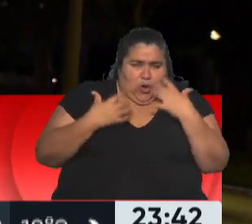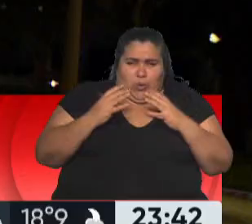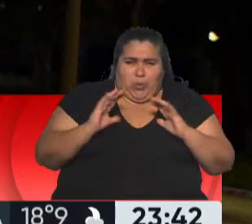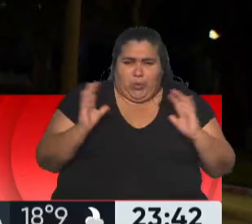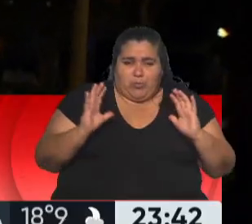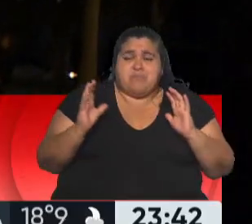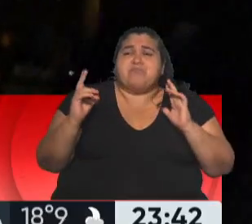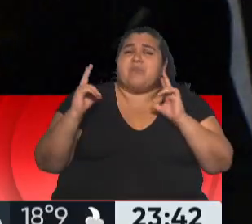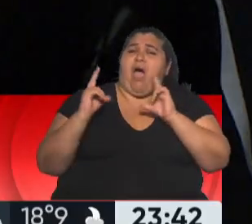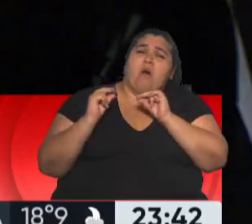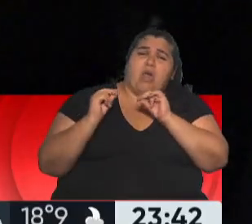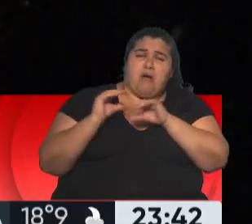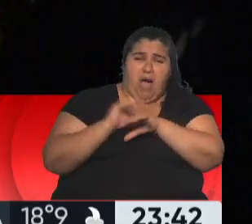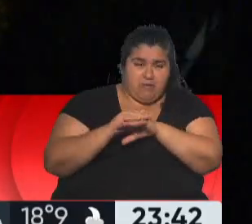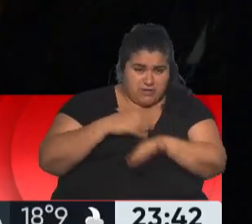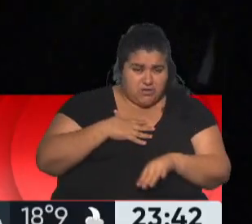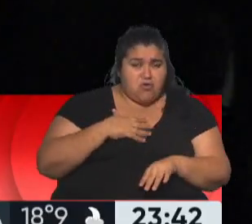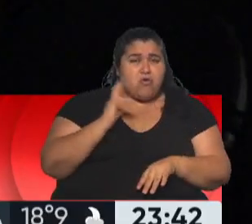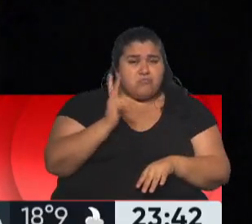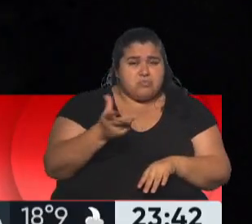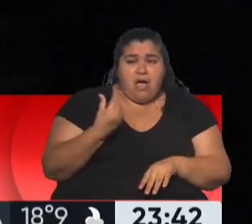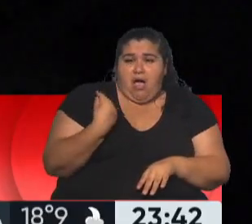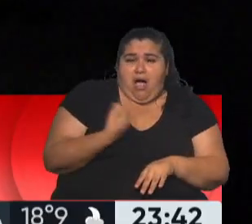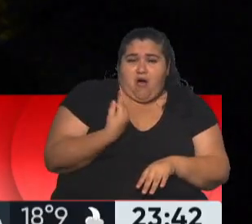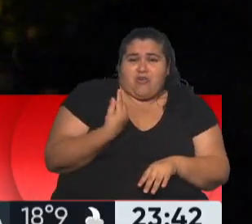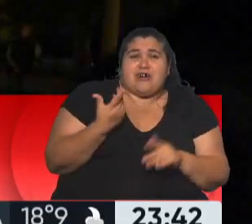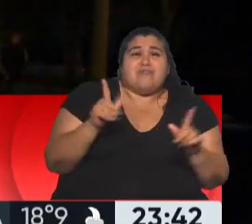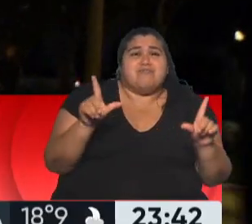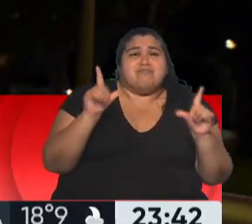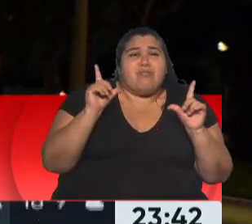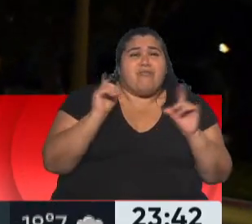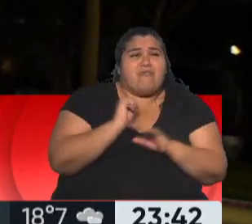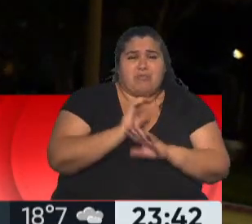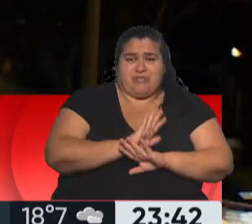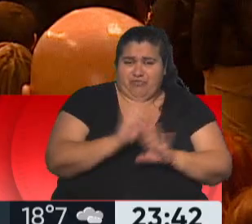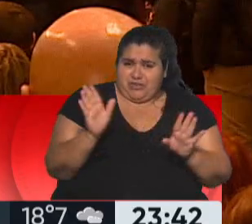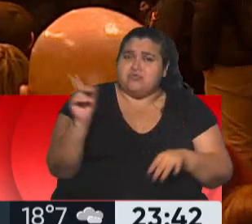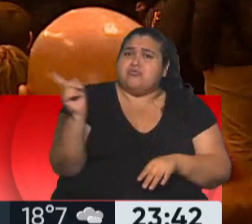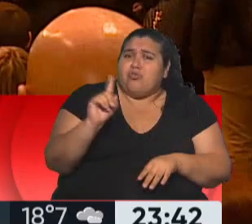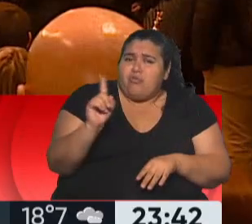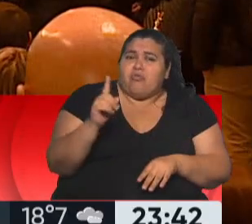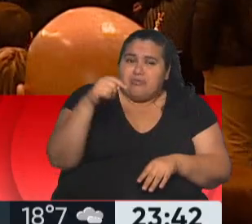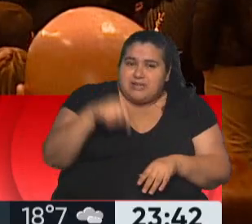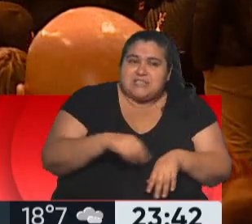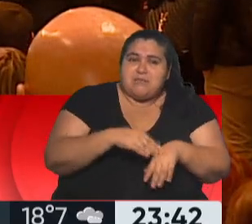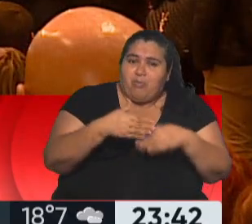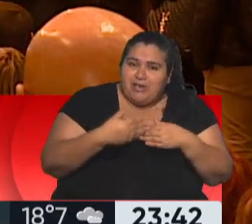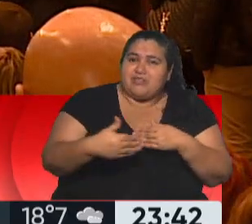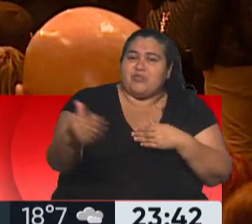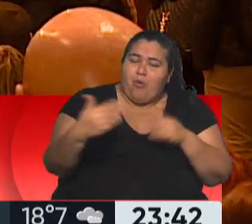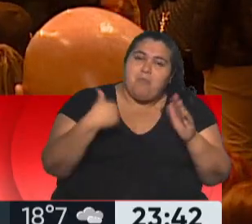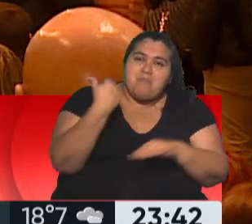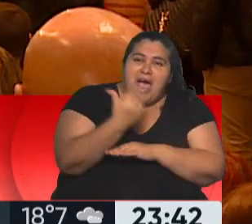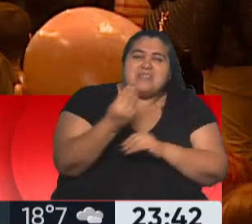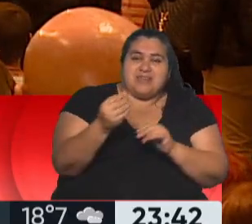hablaba con un amigo, yo le decía que ahora vamos a ser menos famosos los argentinos y él me decía, no, a partir de ahora